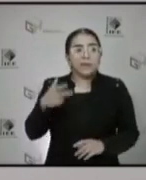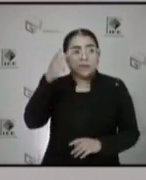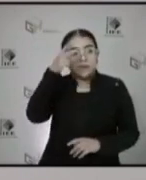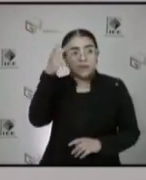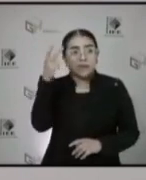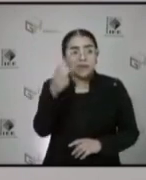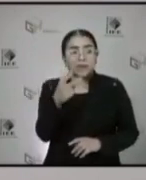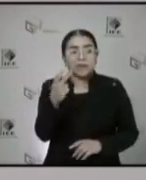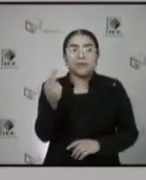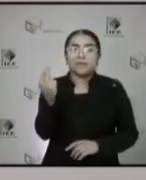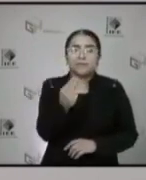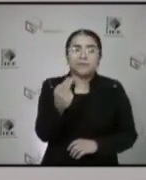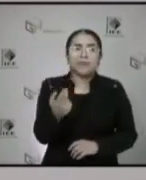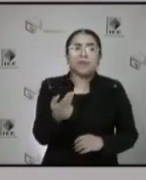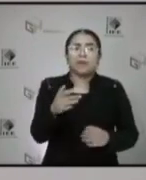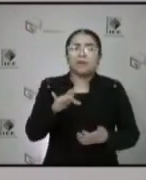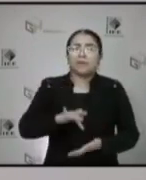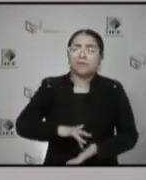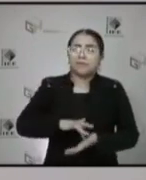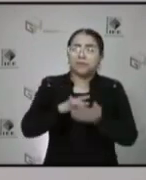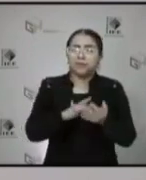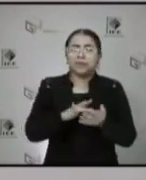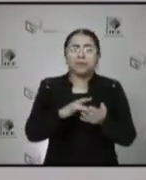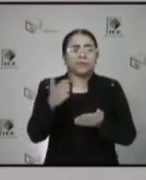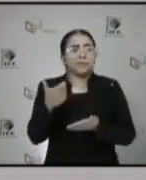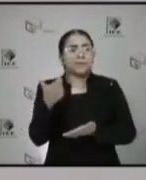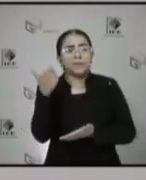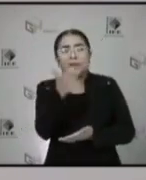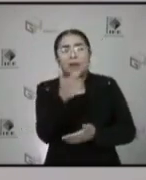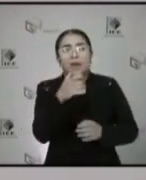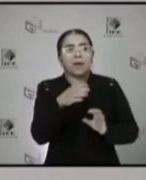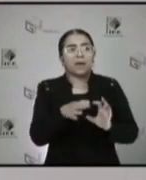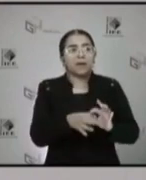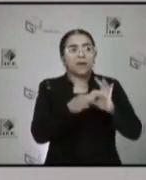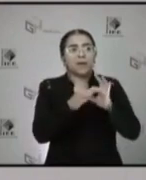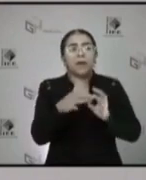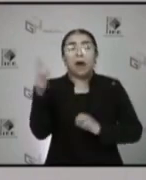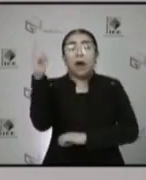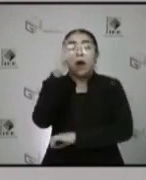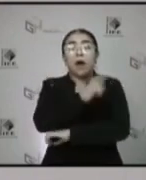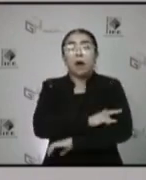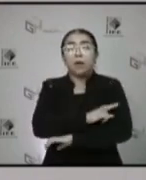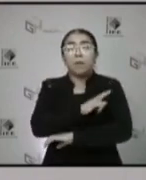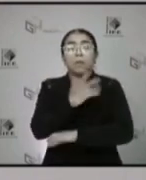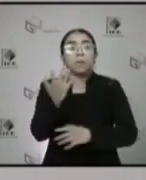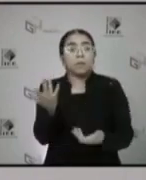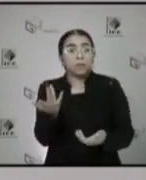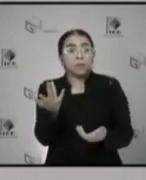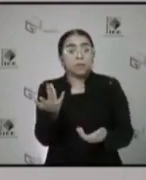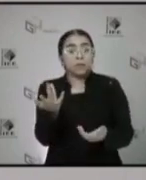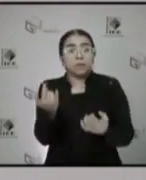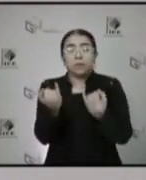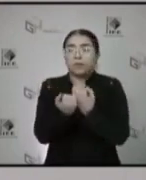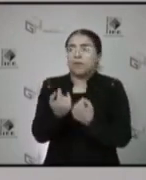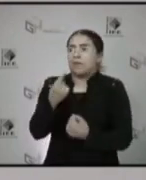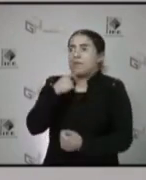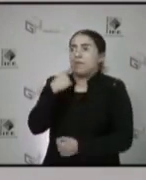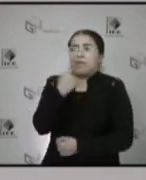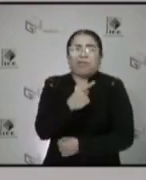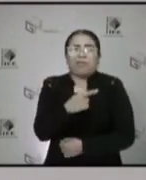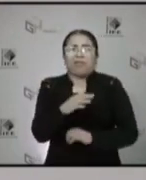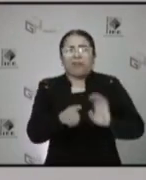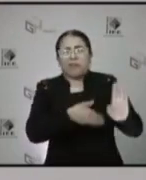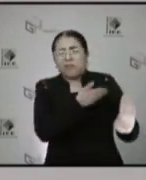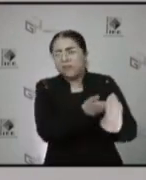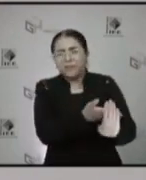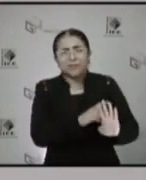de ser potencia. Hay inversiones muy cercanas, el proyecto del aeropuerto, que por cierto es denostado por los opositores, y ahí